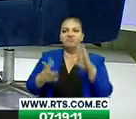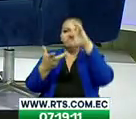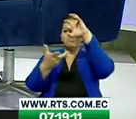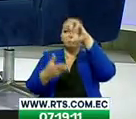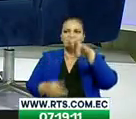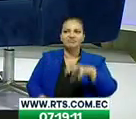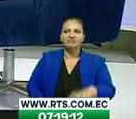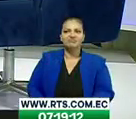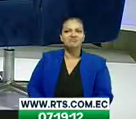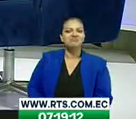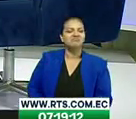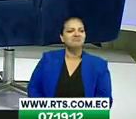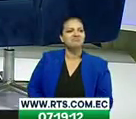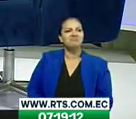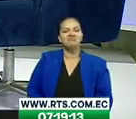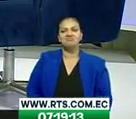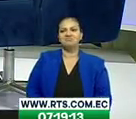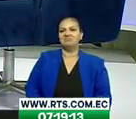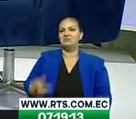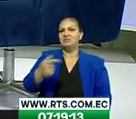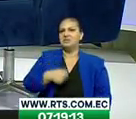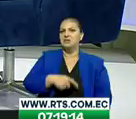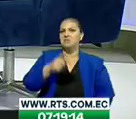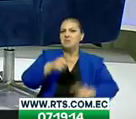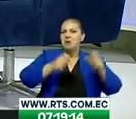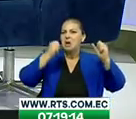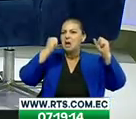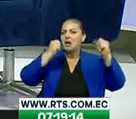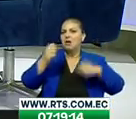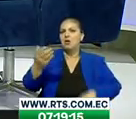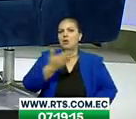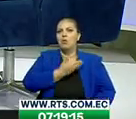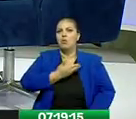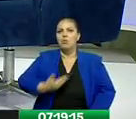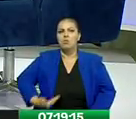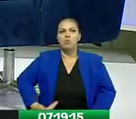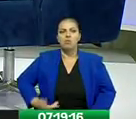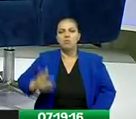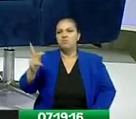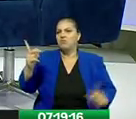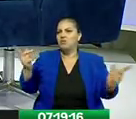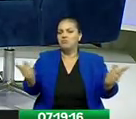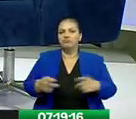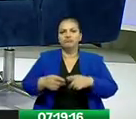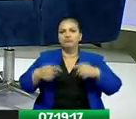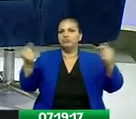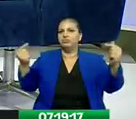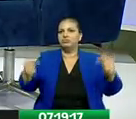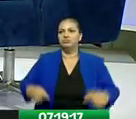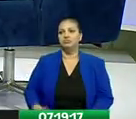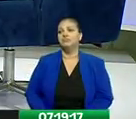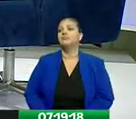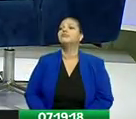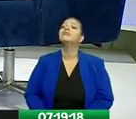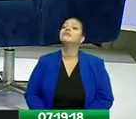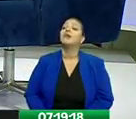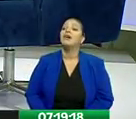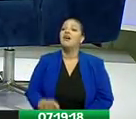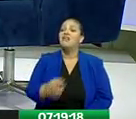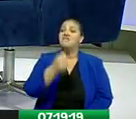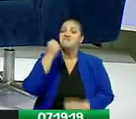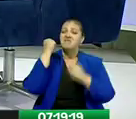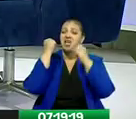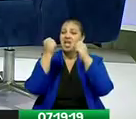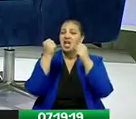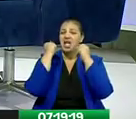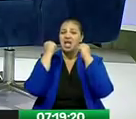problema de inequidad, cómo esta inequidad les está pasando la factura. Sí, digamos, con protestas sociales